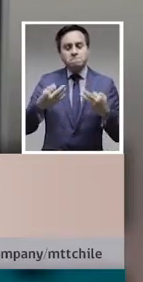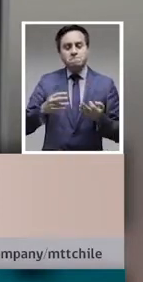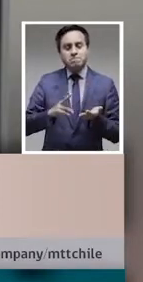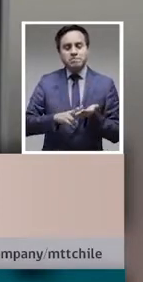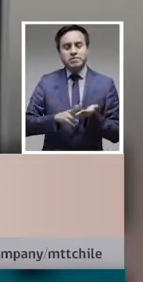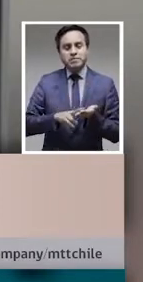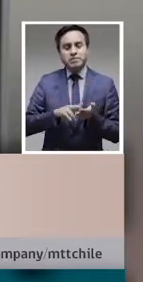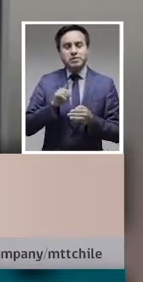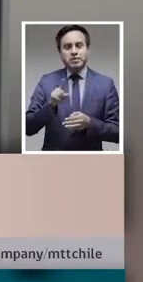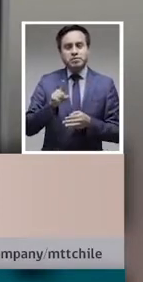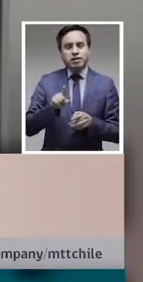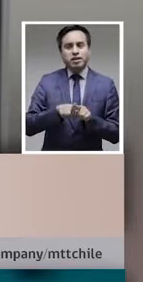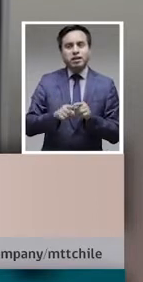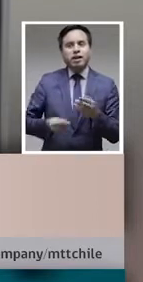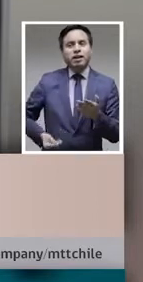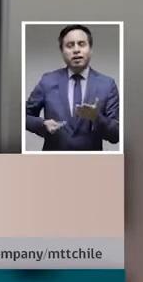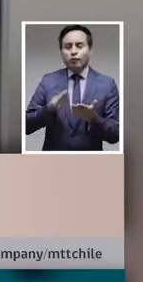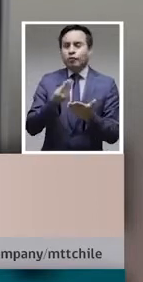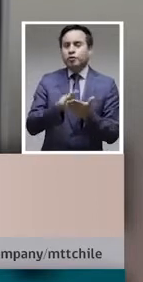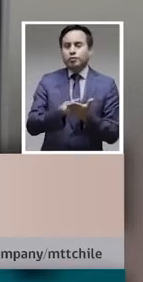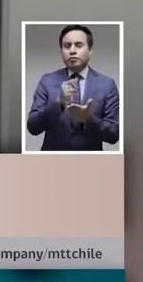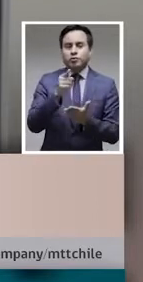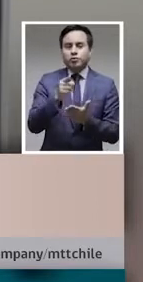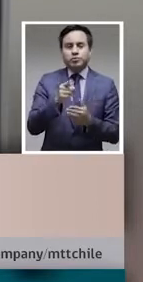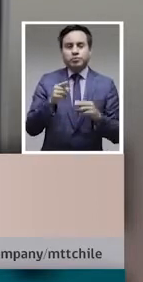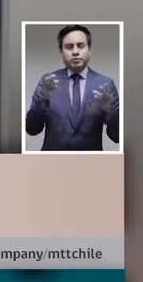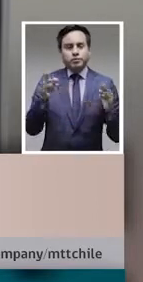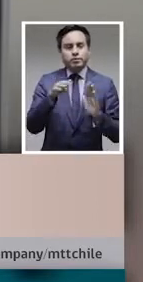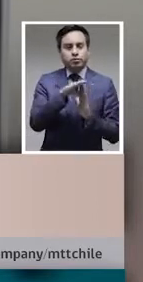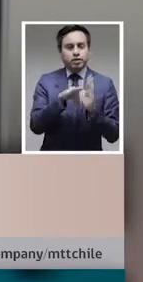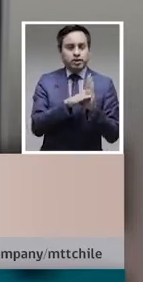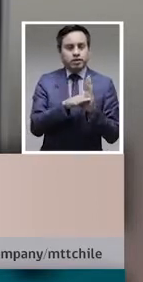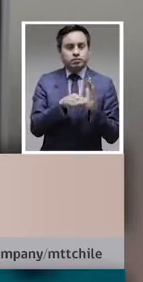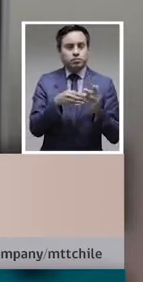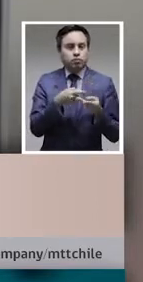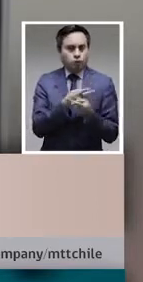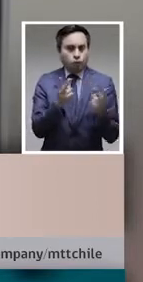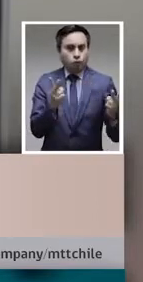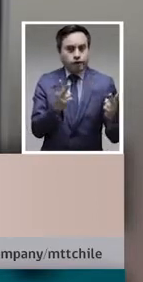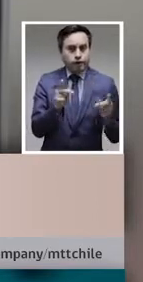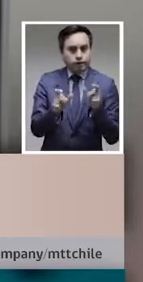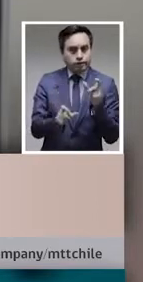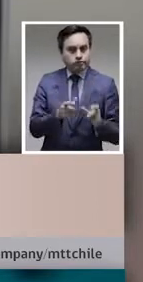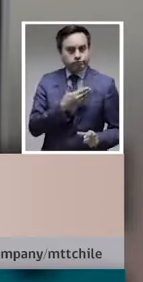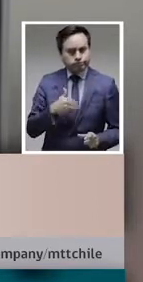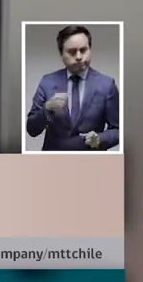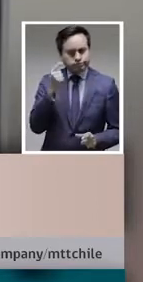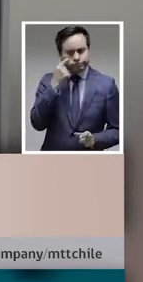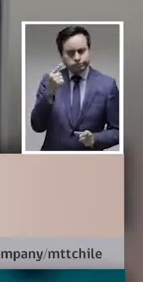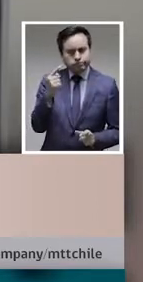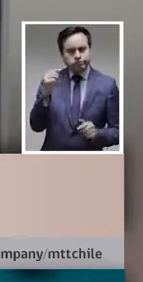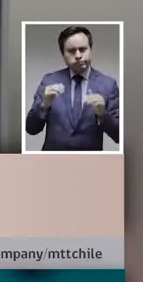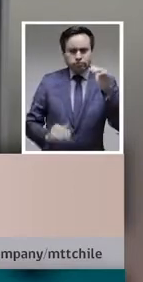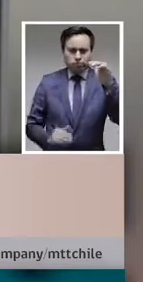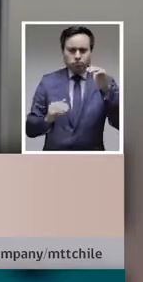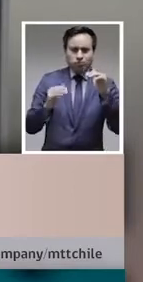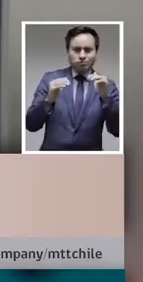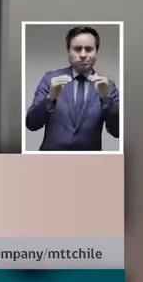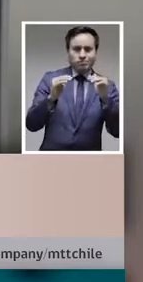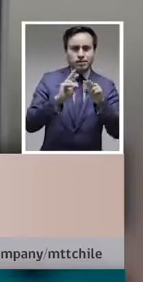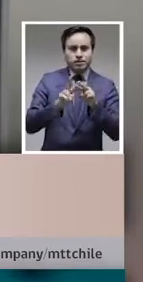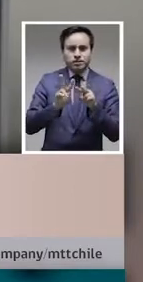es una contribución de políticas públicas a reducir brechas,